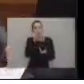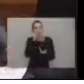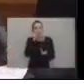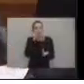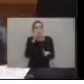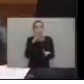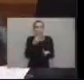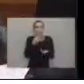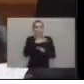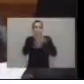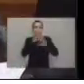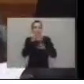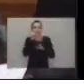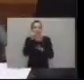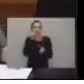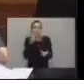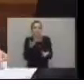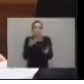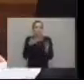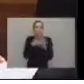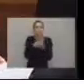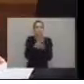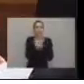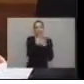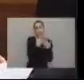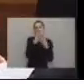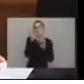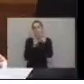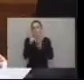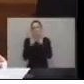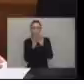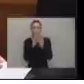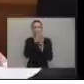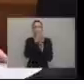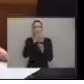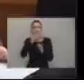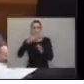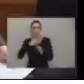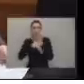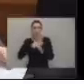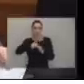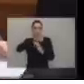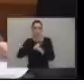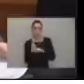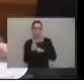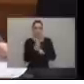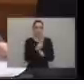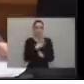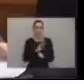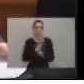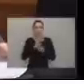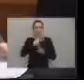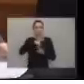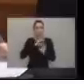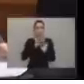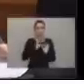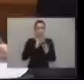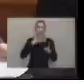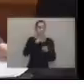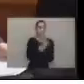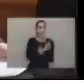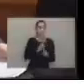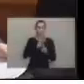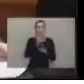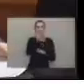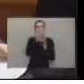capaz, claro, de aportar más del 10% de nuestro Producto Interior Bruto. Aún no hemos vuelto a ese listón, pero cerramos 2014 con